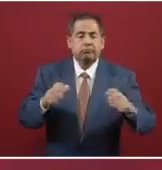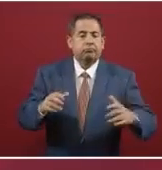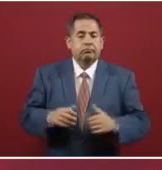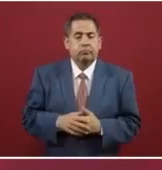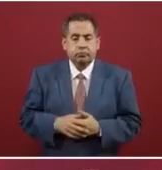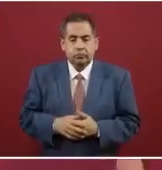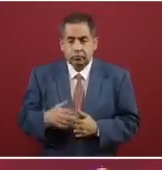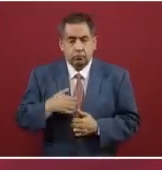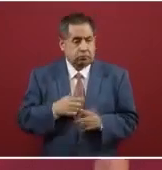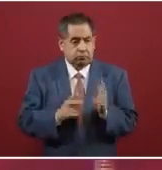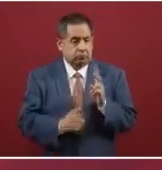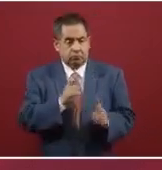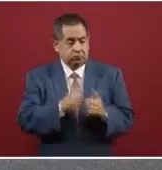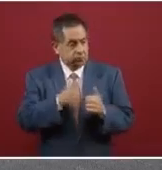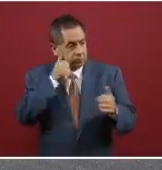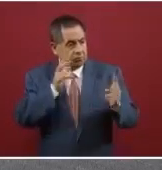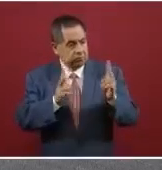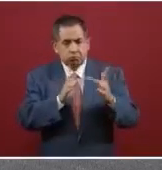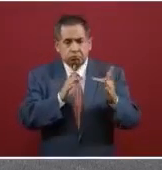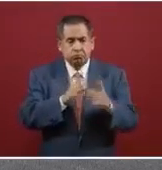no hablo con el fiscal.